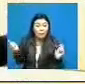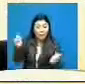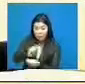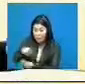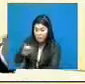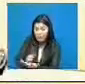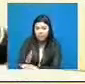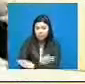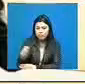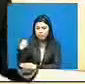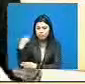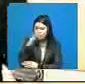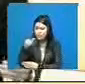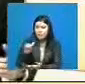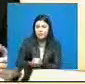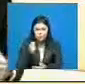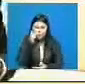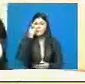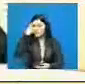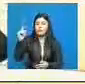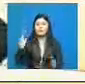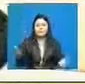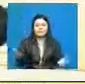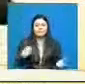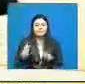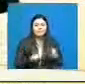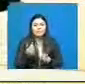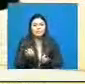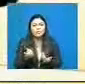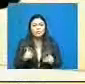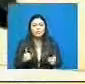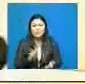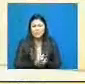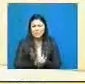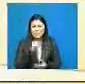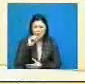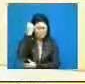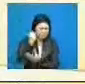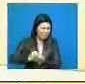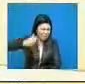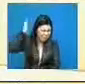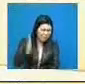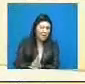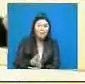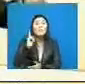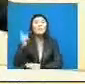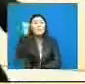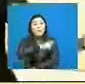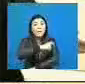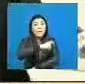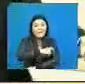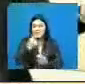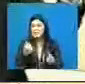sido anticipados, que son sorpresas, como puede ser una descolgada tan abrupta como hemos tenido en el precio del petróleo, y si